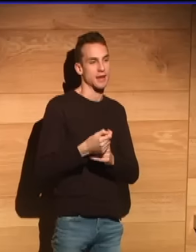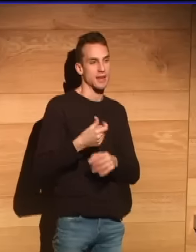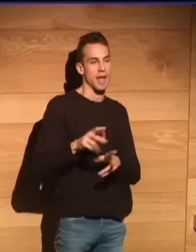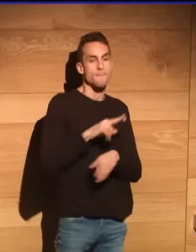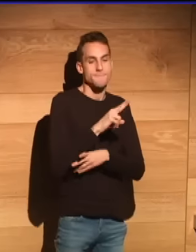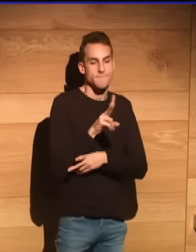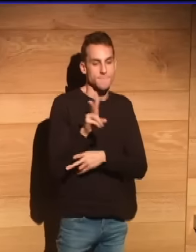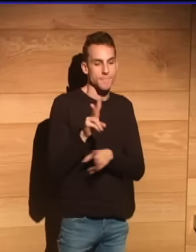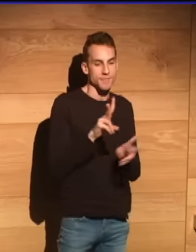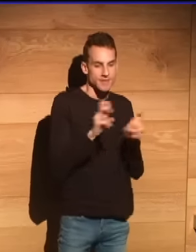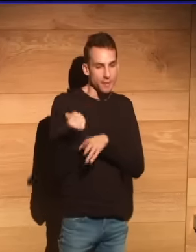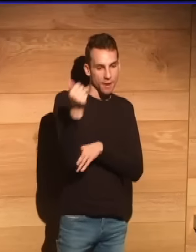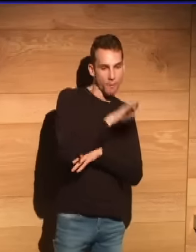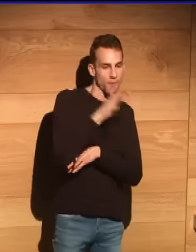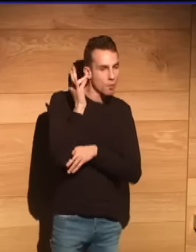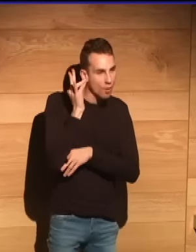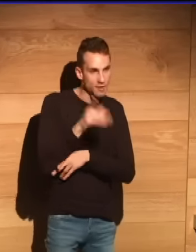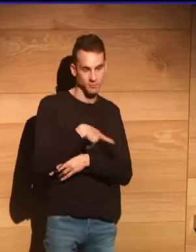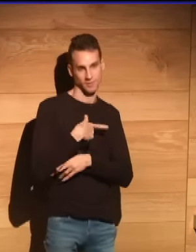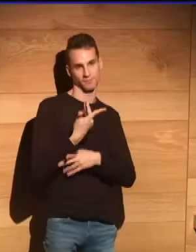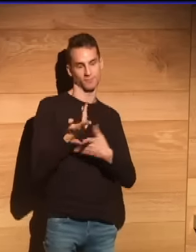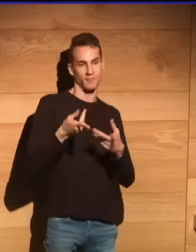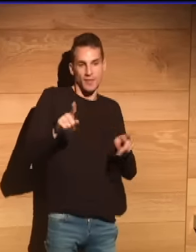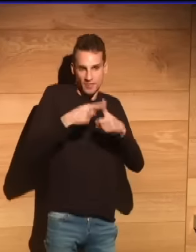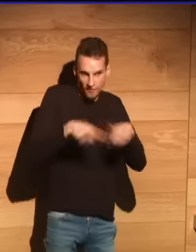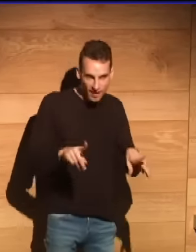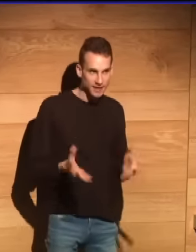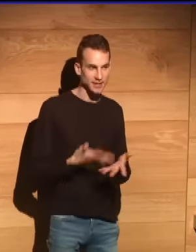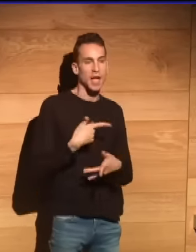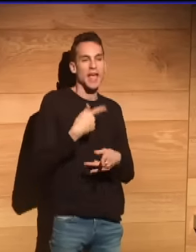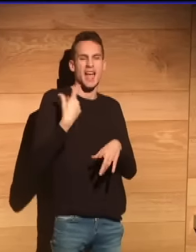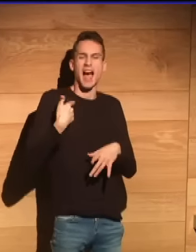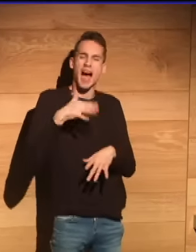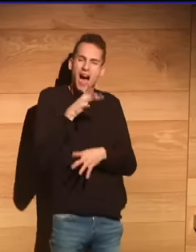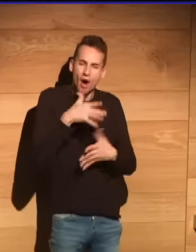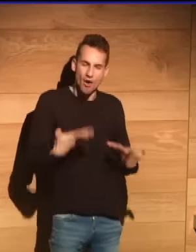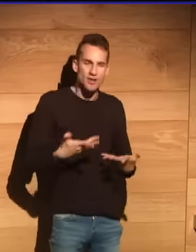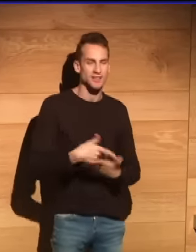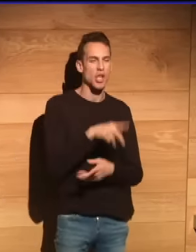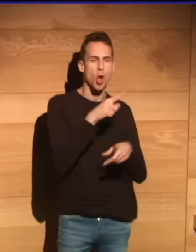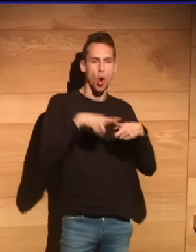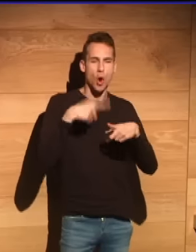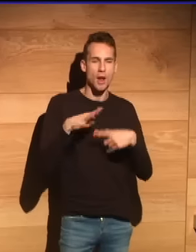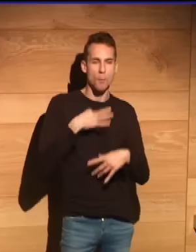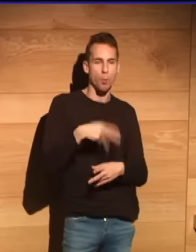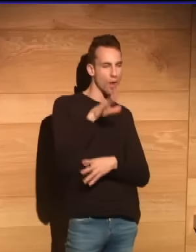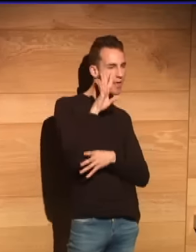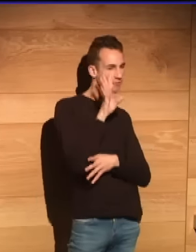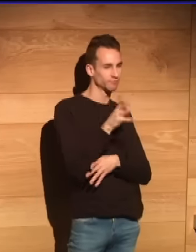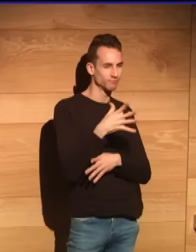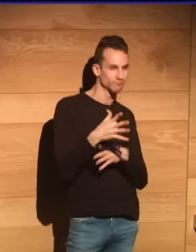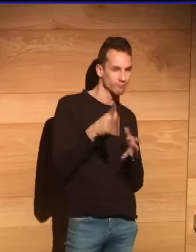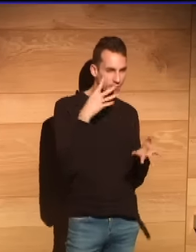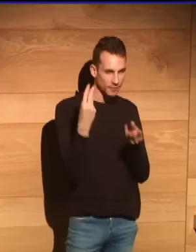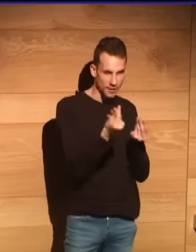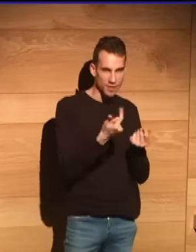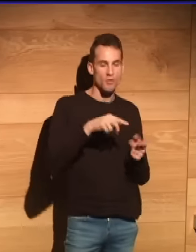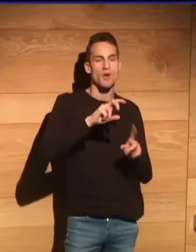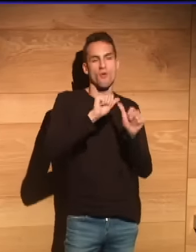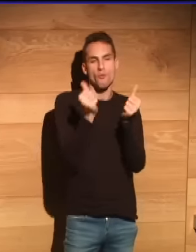sea más neutro, aunque muchas cosas se pueden deducir. Por lo tanto, lo vemos en el género y lo vemos también en un